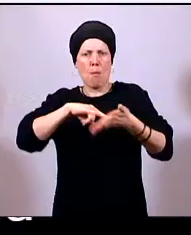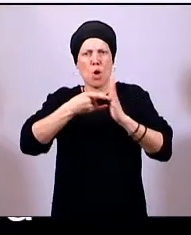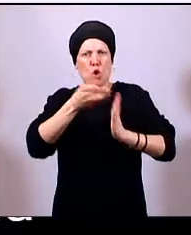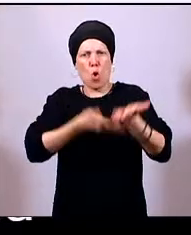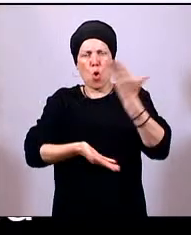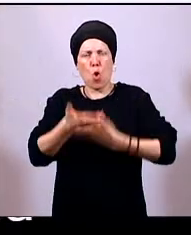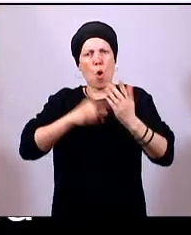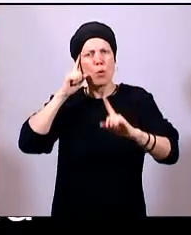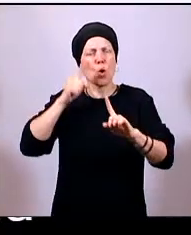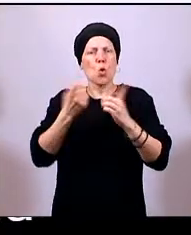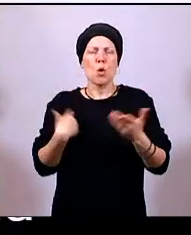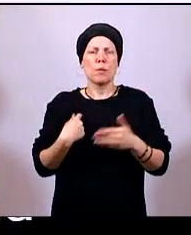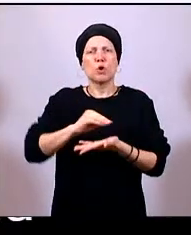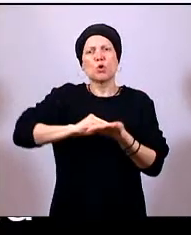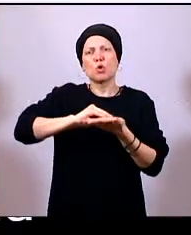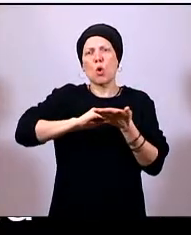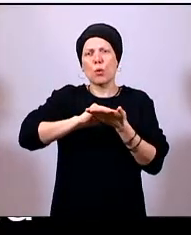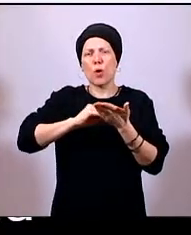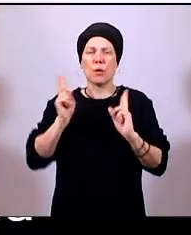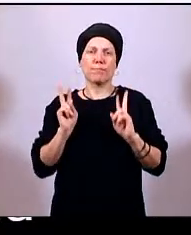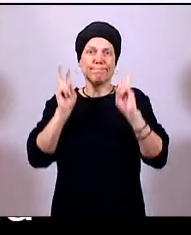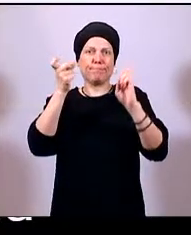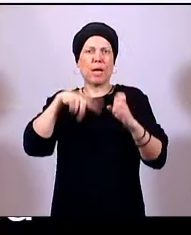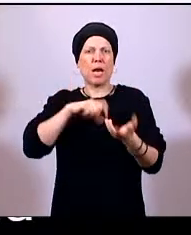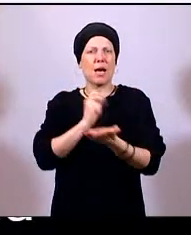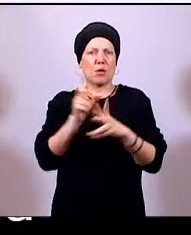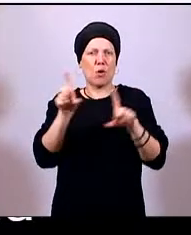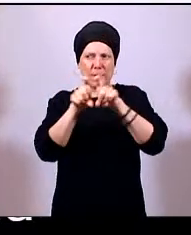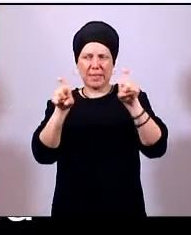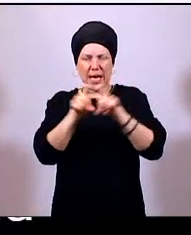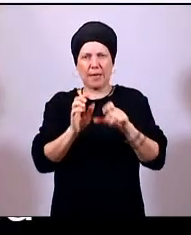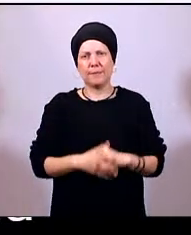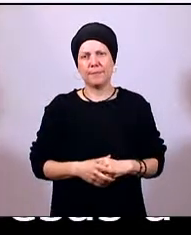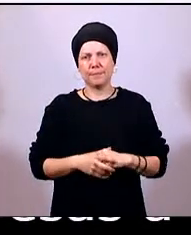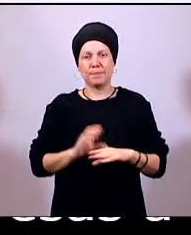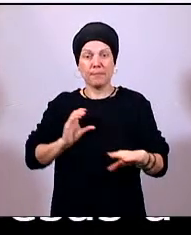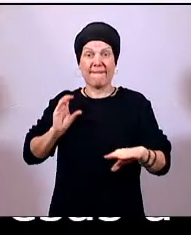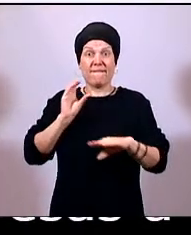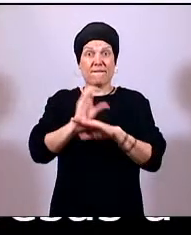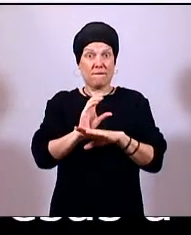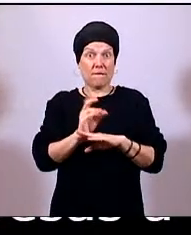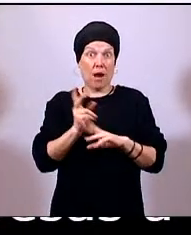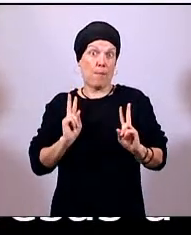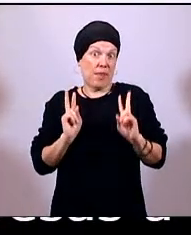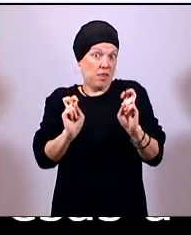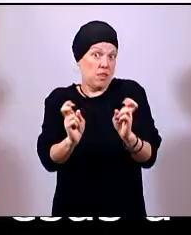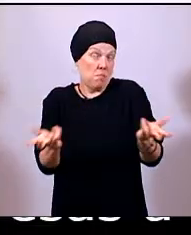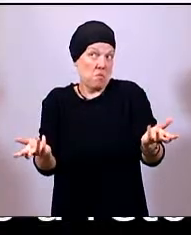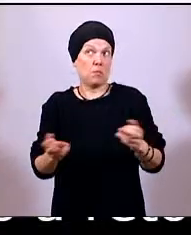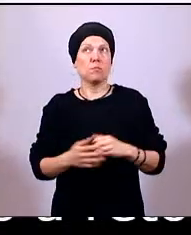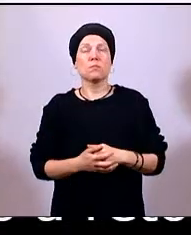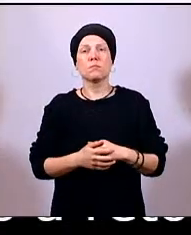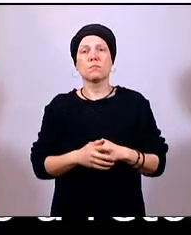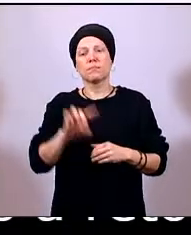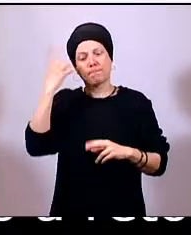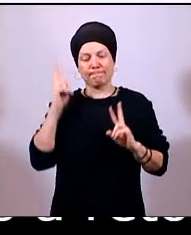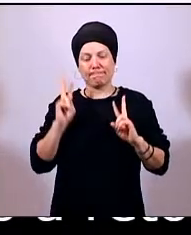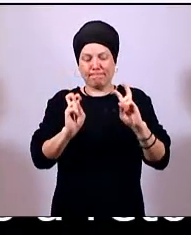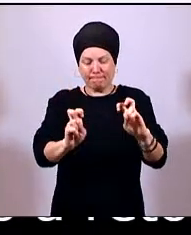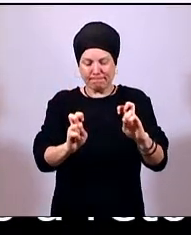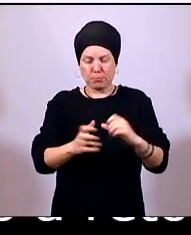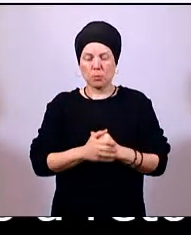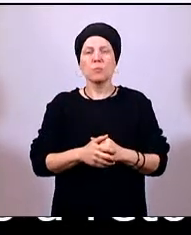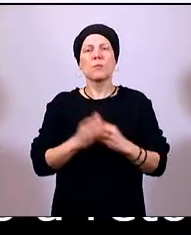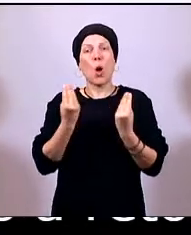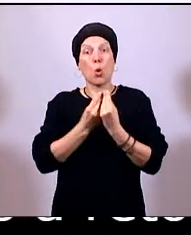de soluciones innovadoras a retos empresariales. La inversión prevista en esta iniciativa pionera de